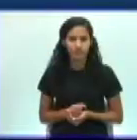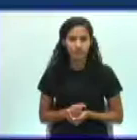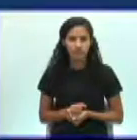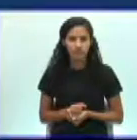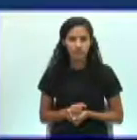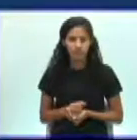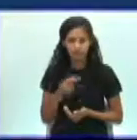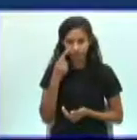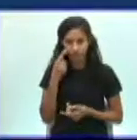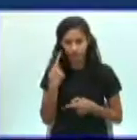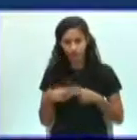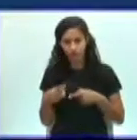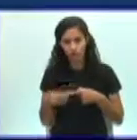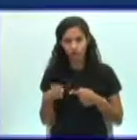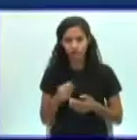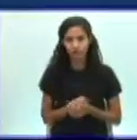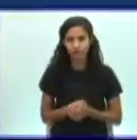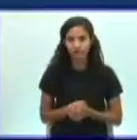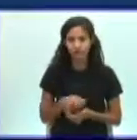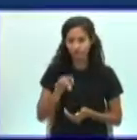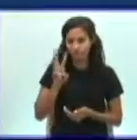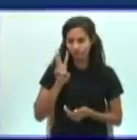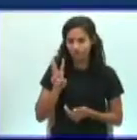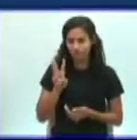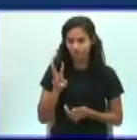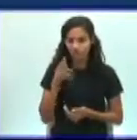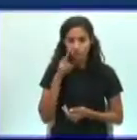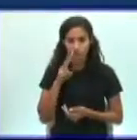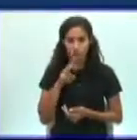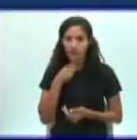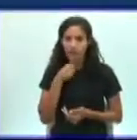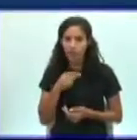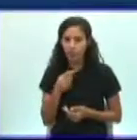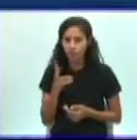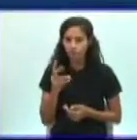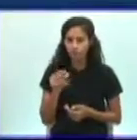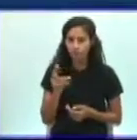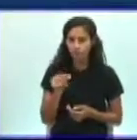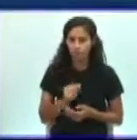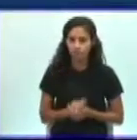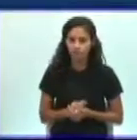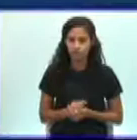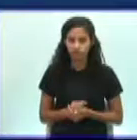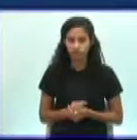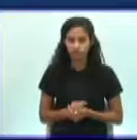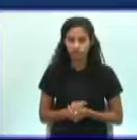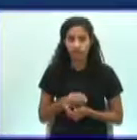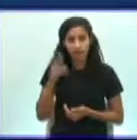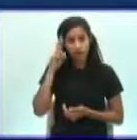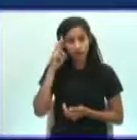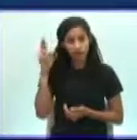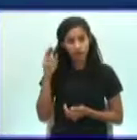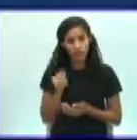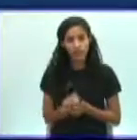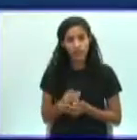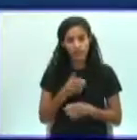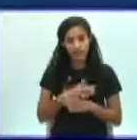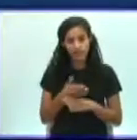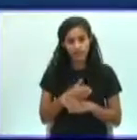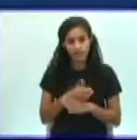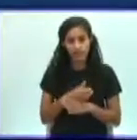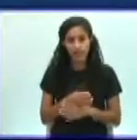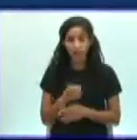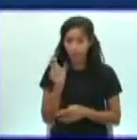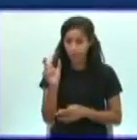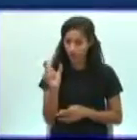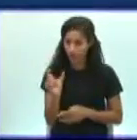Continuamos. 3. Calcula la diferencia de. Recuerden el significado